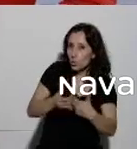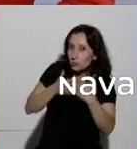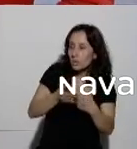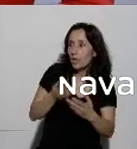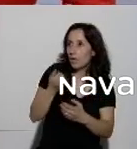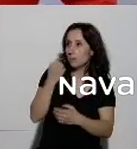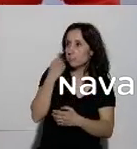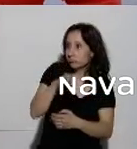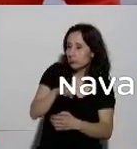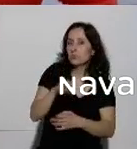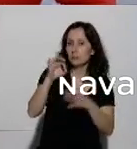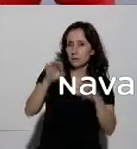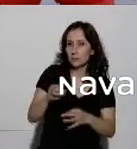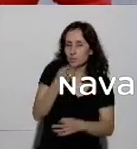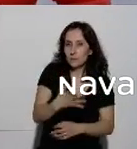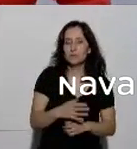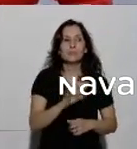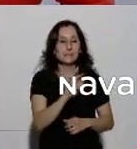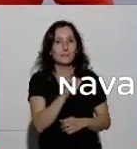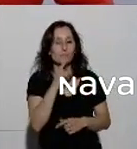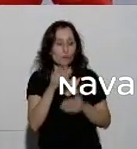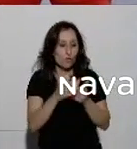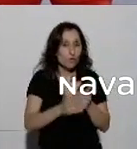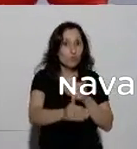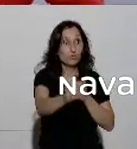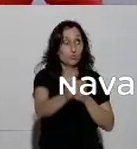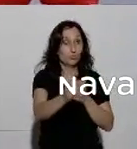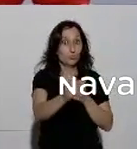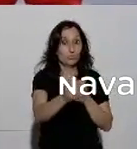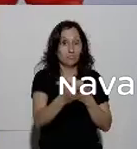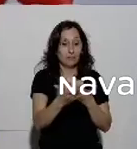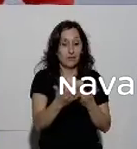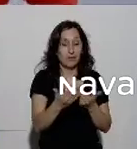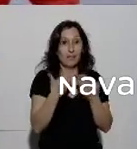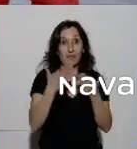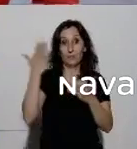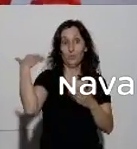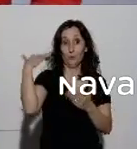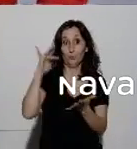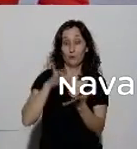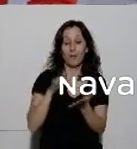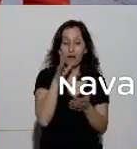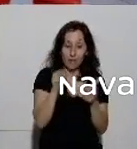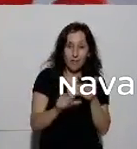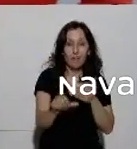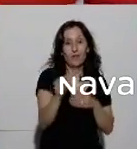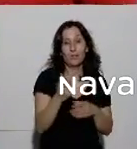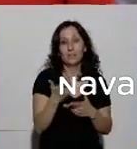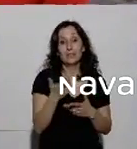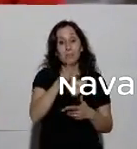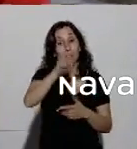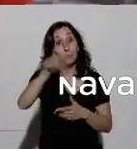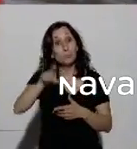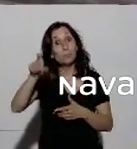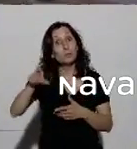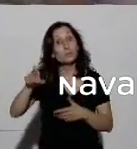reivindicar, pues... Eso es, sí, y nos dejaron un poco el futuro del pueblo, porque hoy día gran parte del pueblo vive